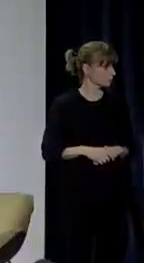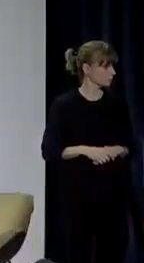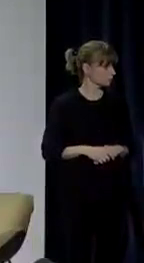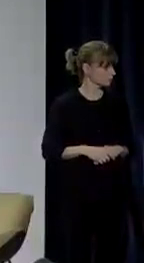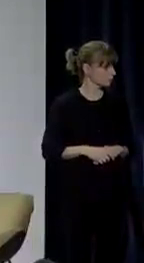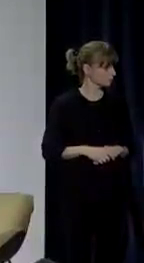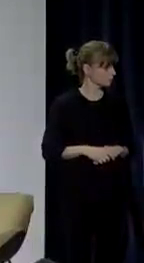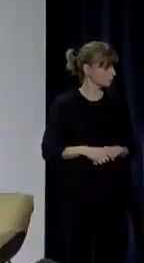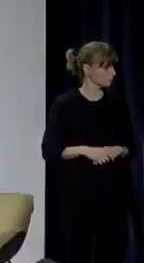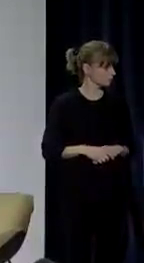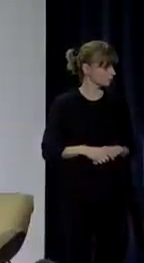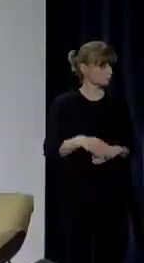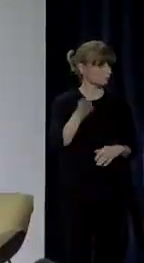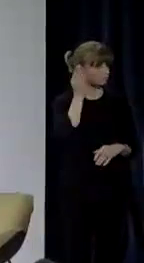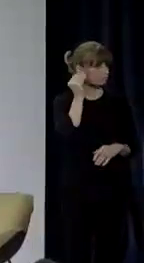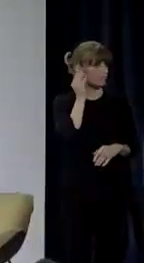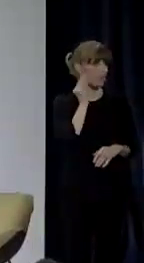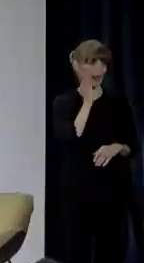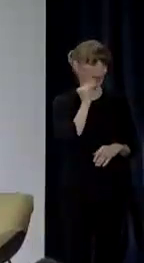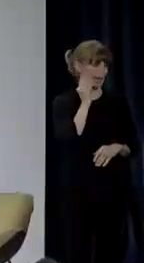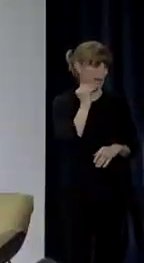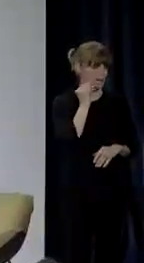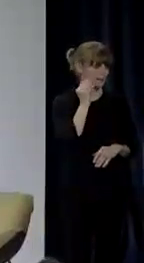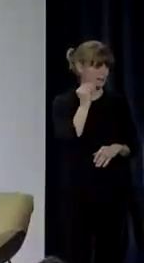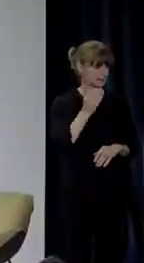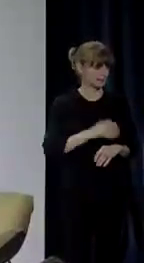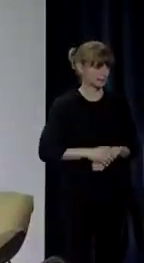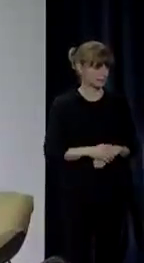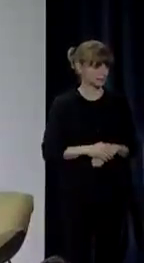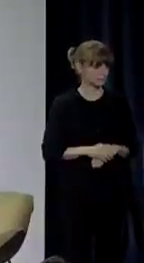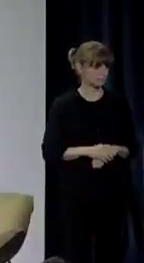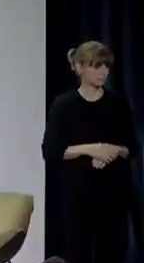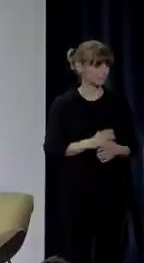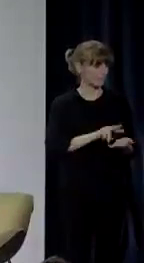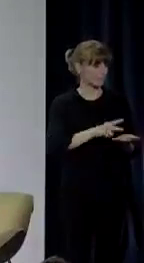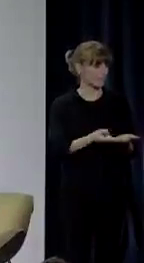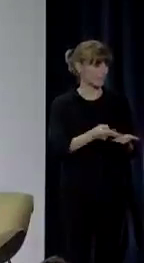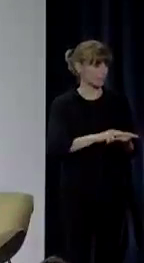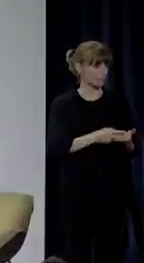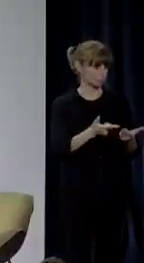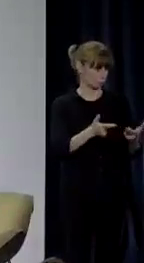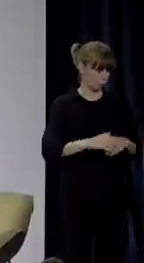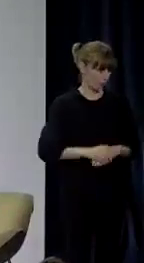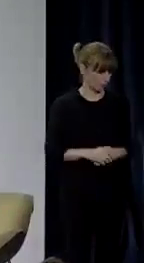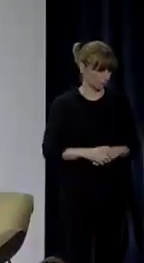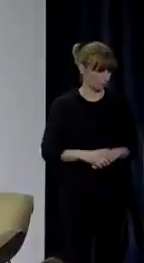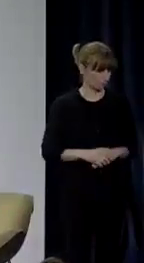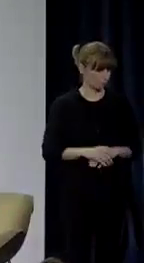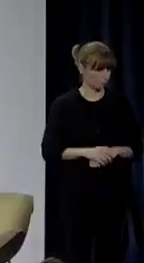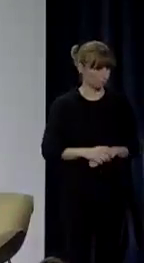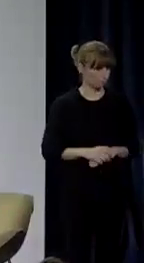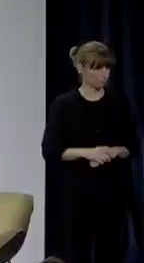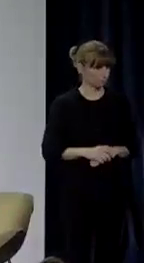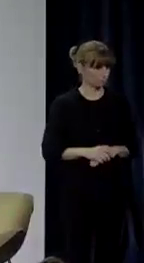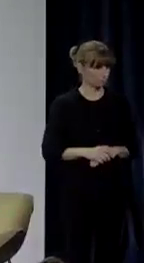Distinguished members of parliament, senators, colleagues, ladies and gentlemen, it is my pleasure to welcome you